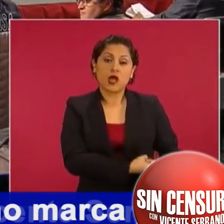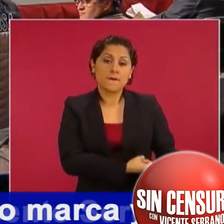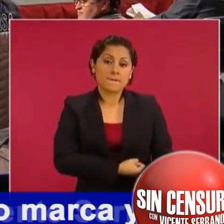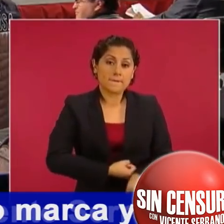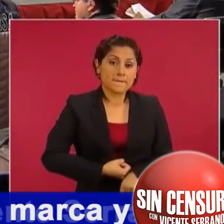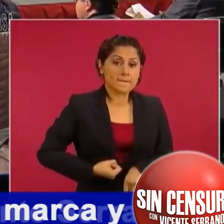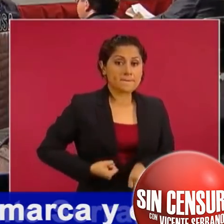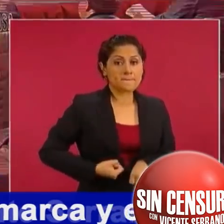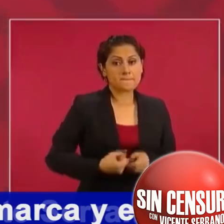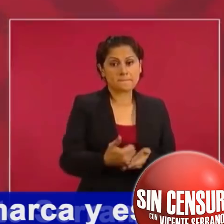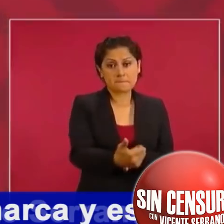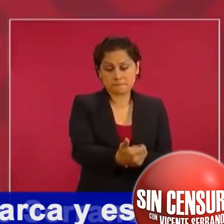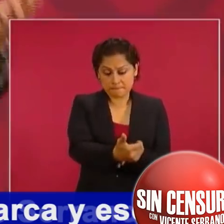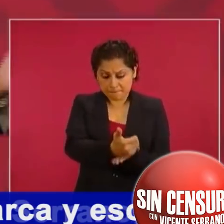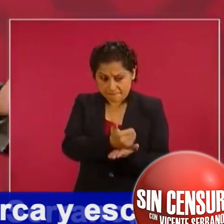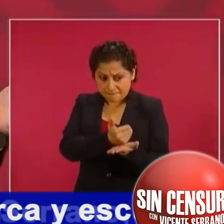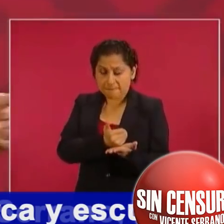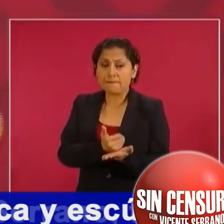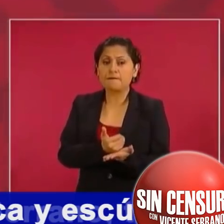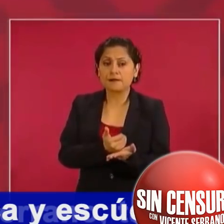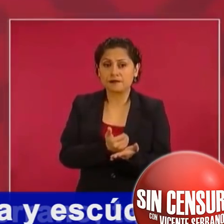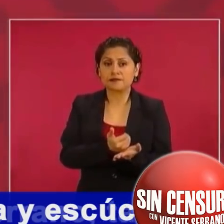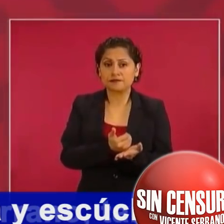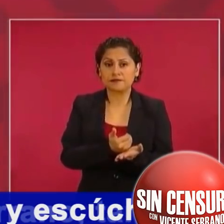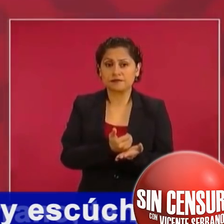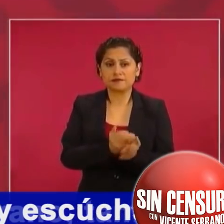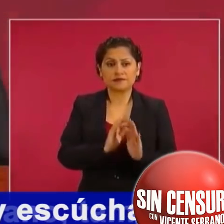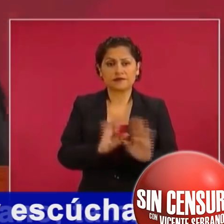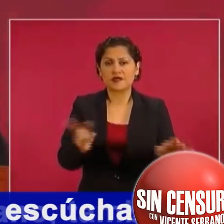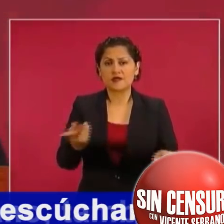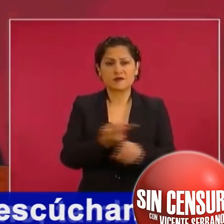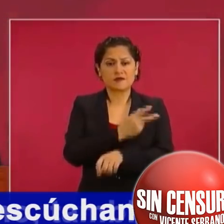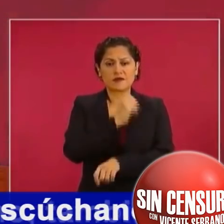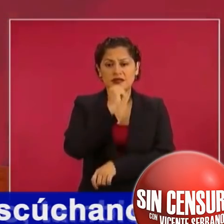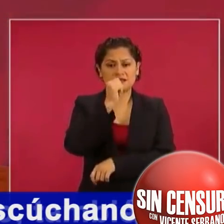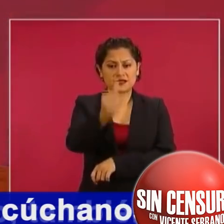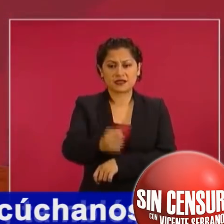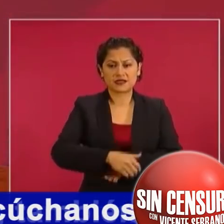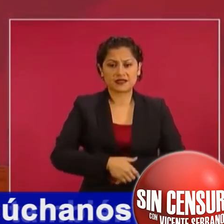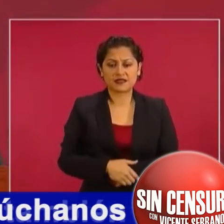no pasa nada, ya le hizo como lo recomienda Hugo.